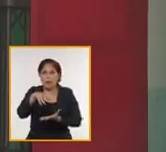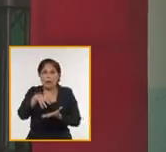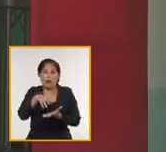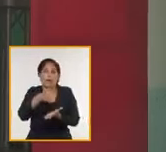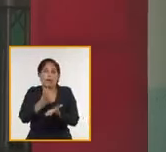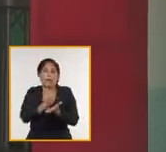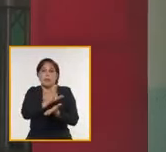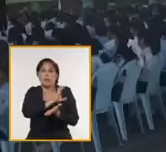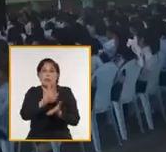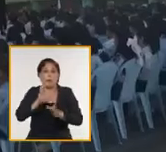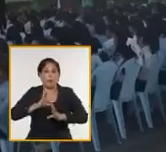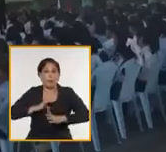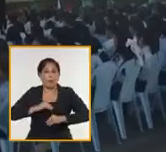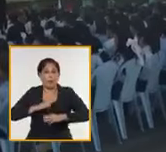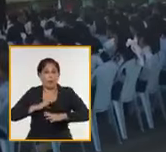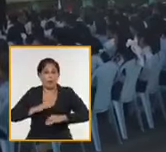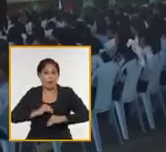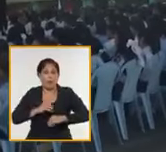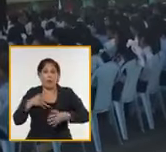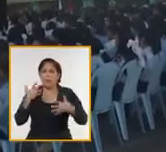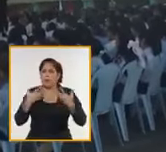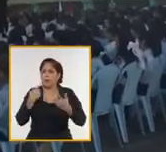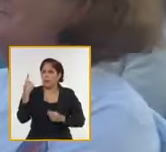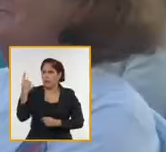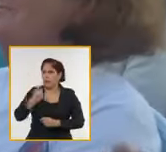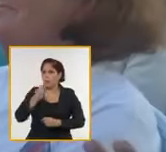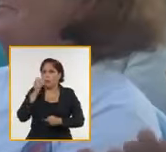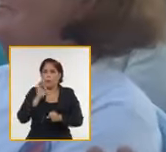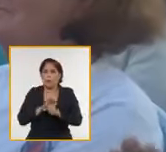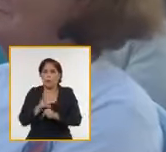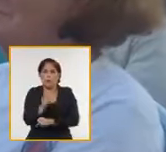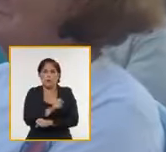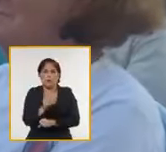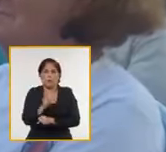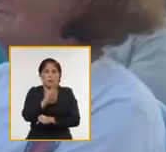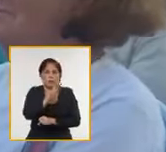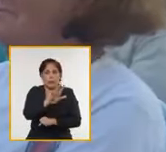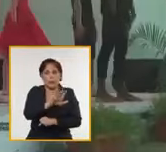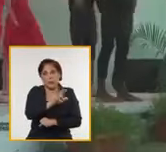Pedagógica Tania La Guerrillera el acto nacional por el inicio del curso escolar